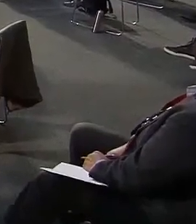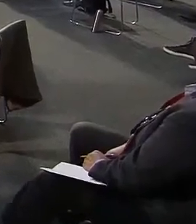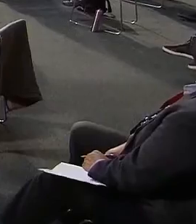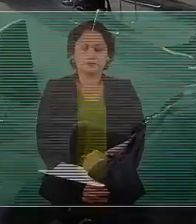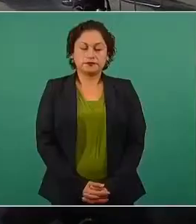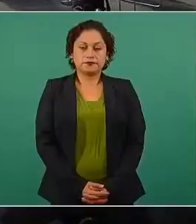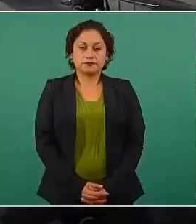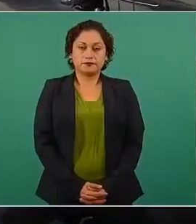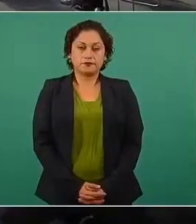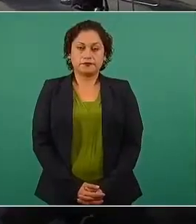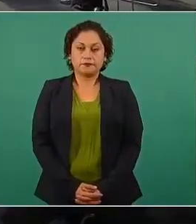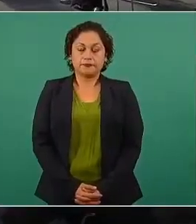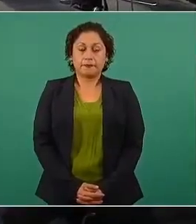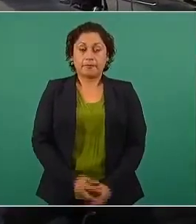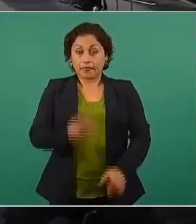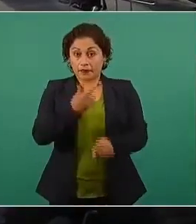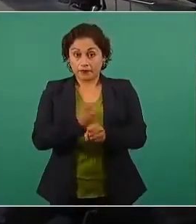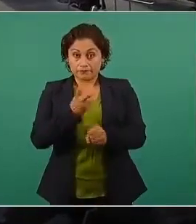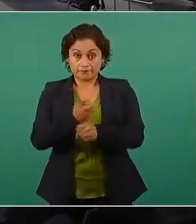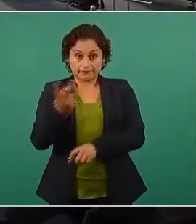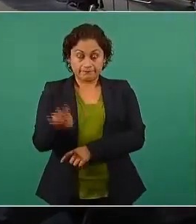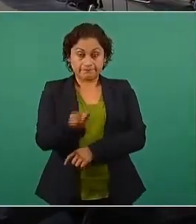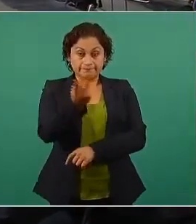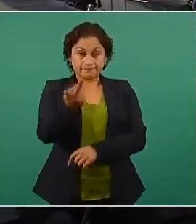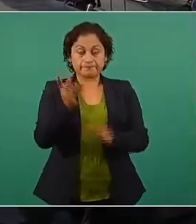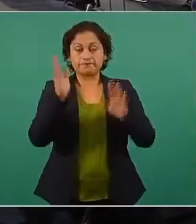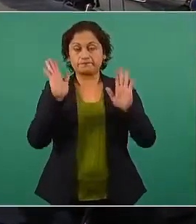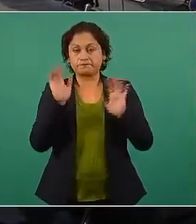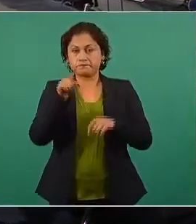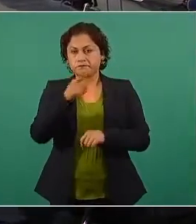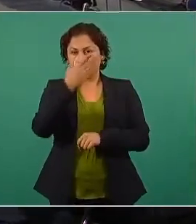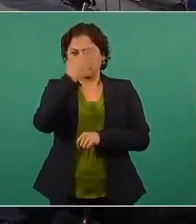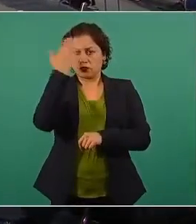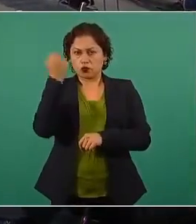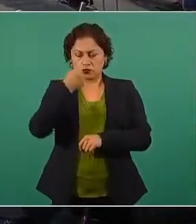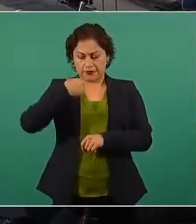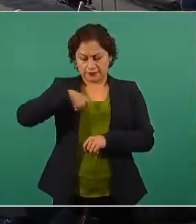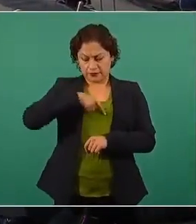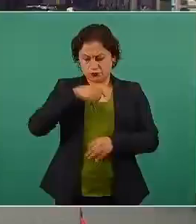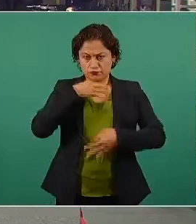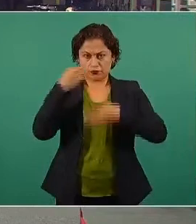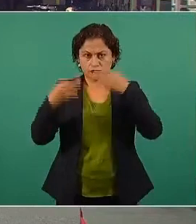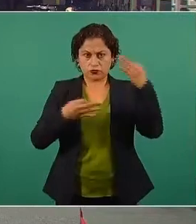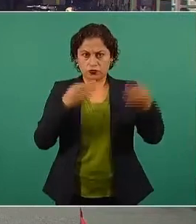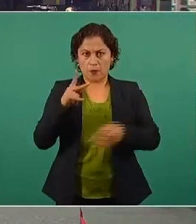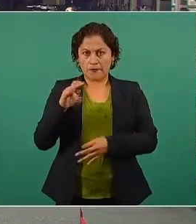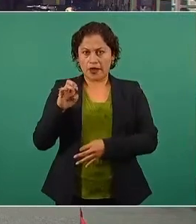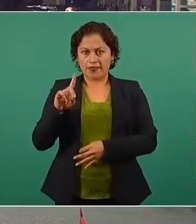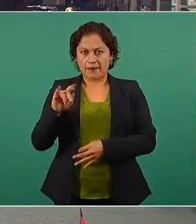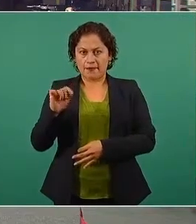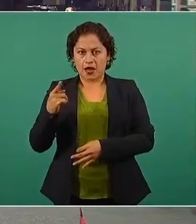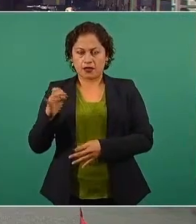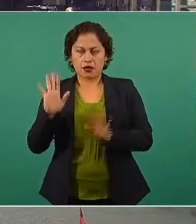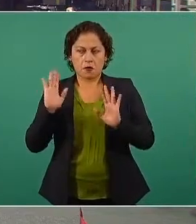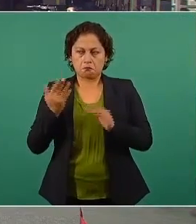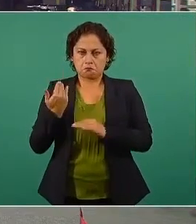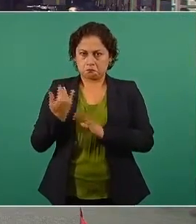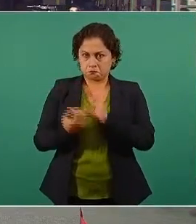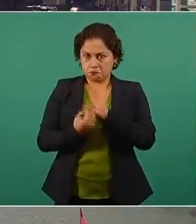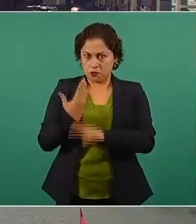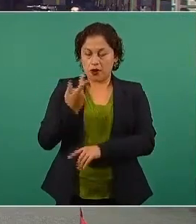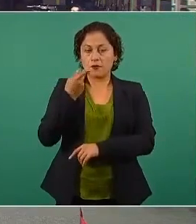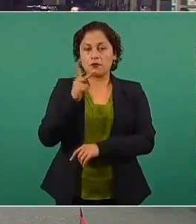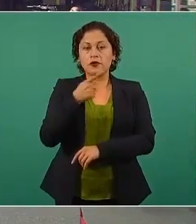segunda pregunta, quizá usted no conoce de pie de página porque es un medio muy joven, pero nosotros tenemos muchos años cubriendo los temas